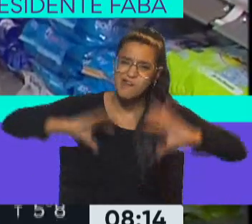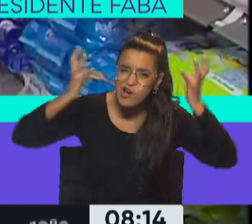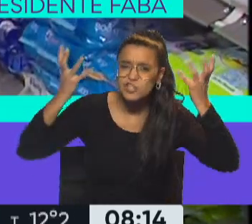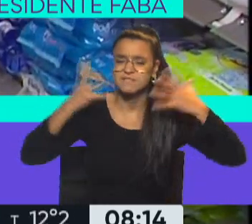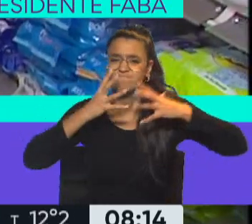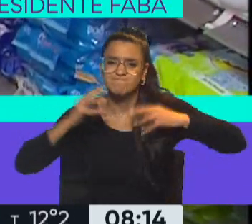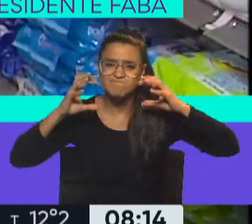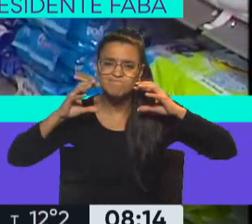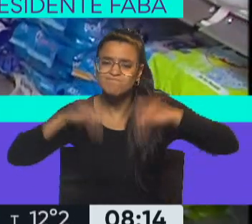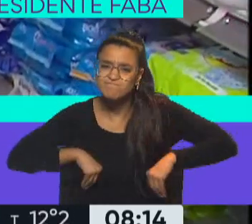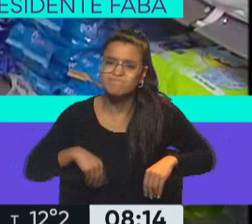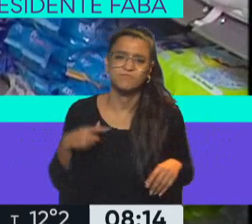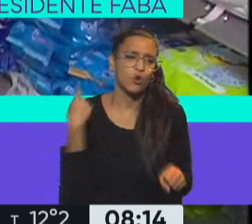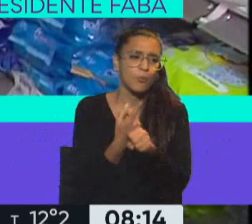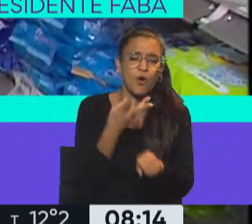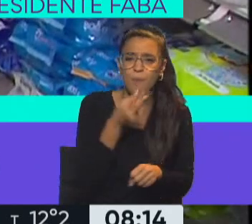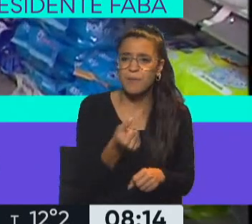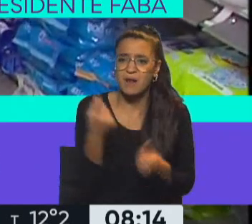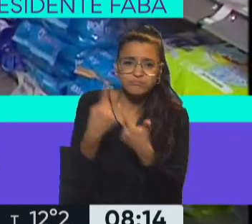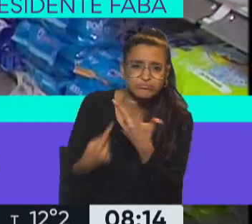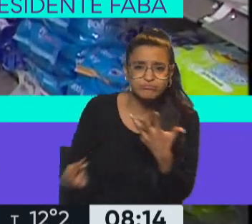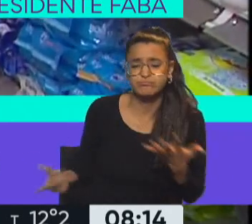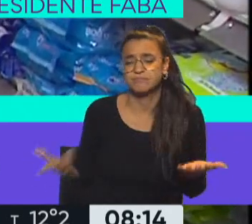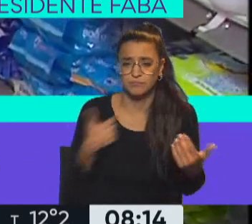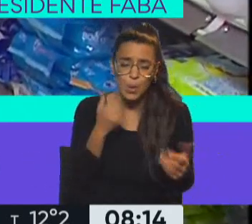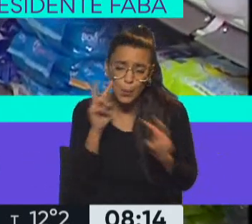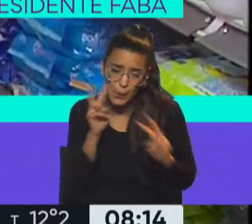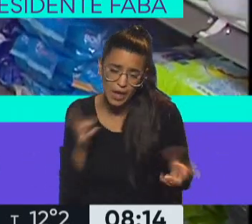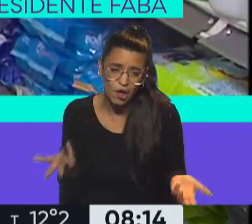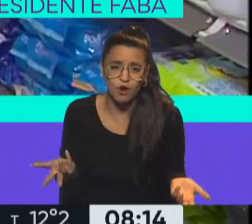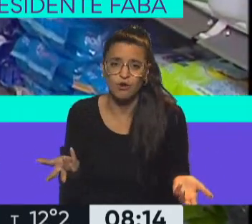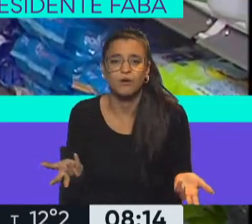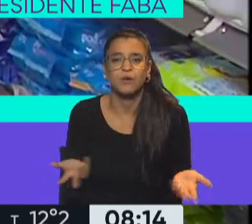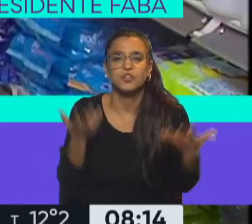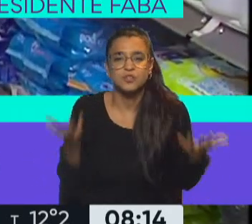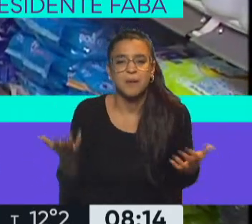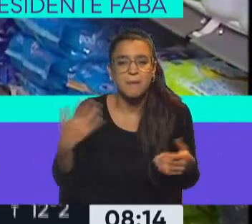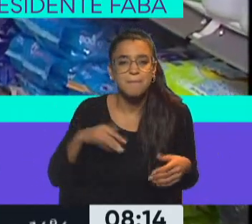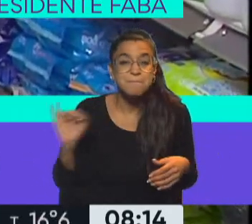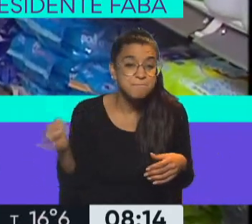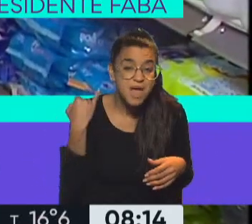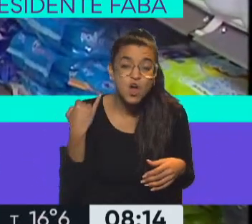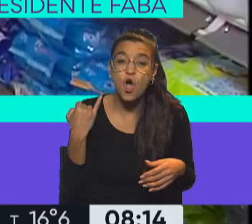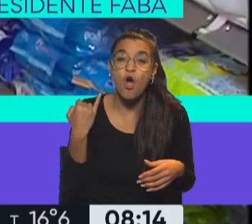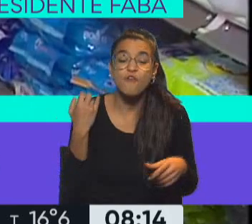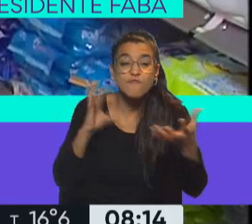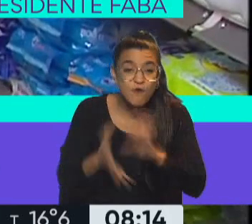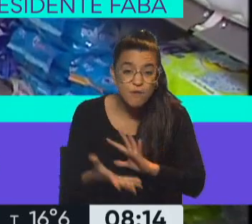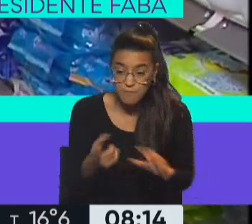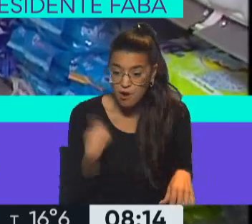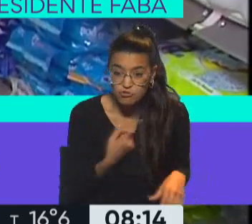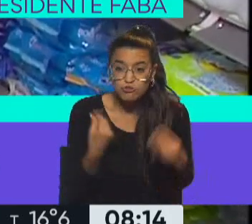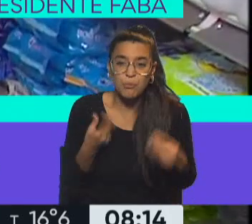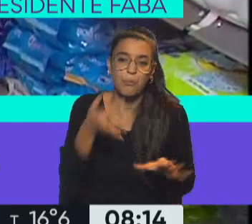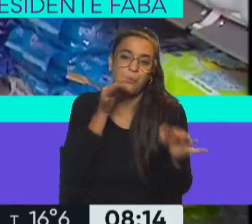vemos la tristeza de no poder comprar todo lo que quieren comprar cierto entonces que mejor que mejor herramienta para nosotros